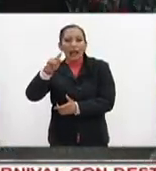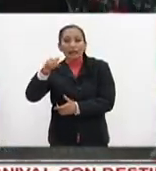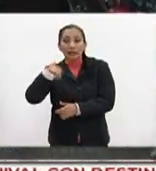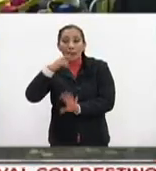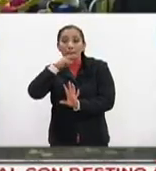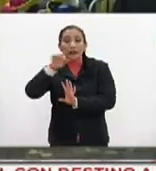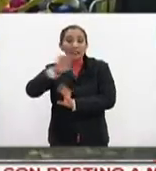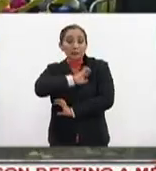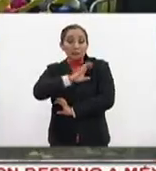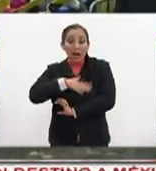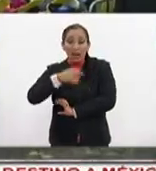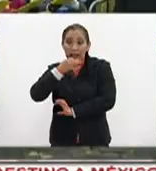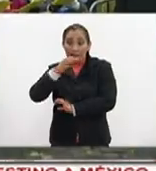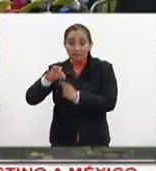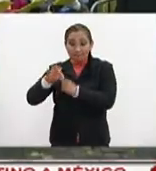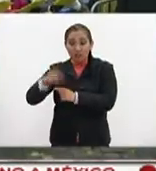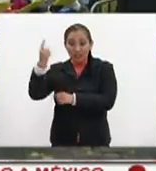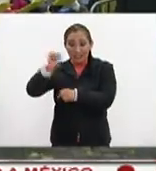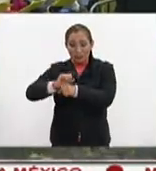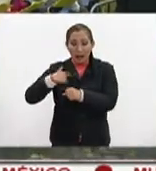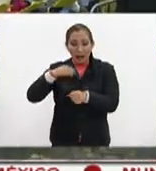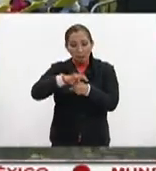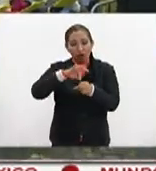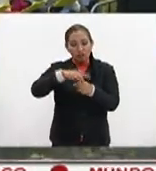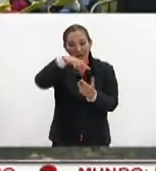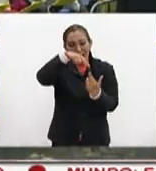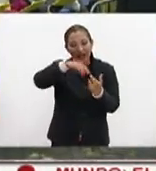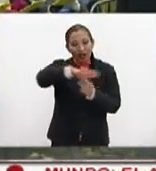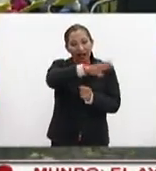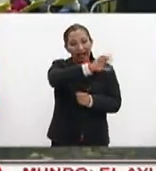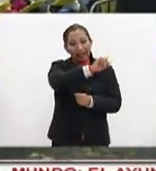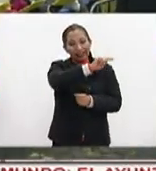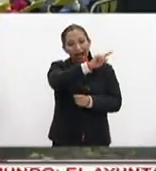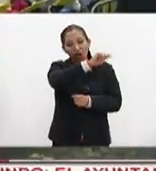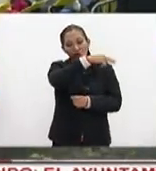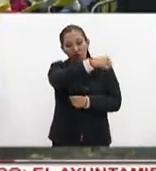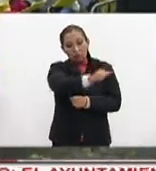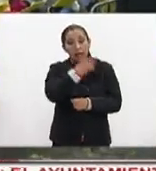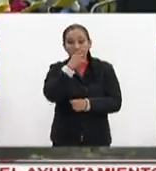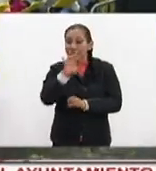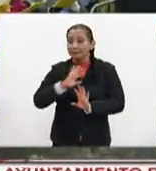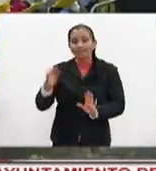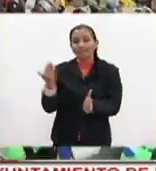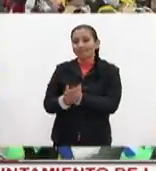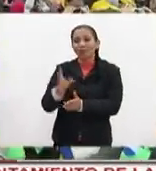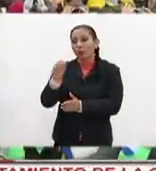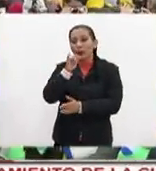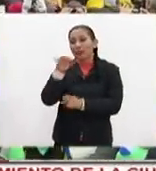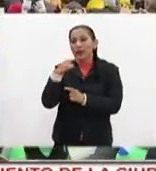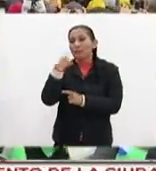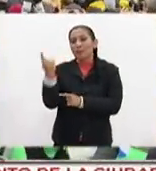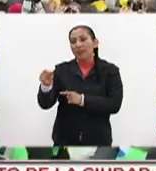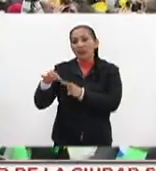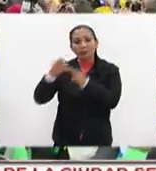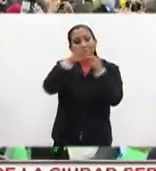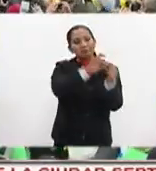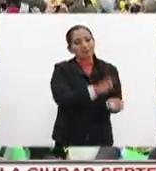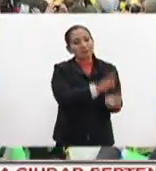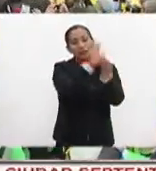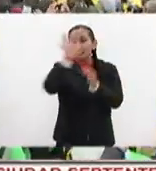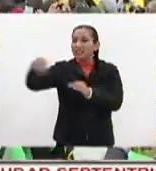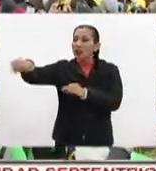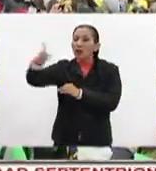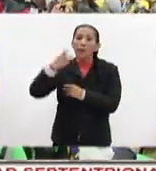la Justicia de España. Esto a una semana de las elecciones regionales catalanas. Un juez declaró no procedente el mandato de extradición contra los